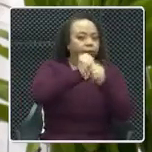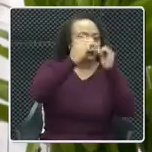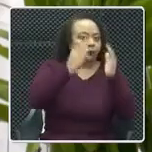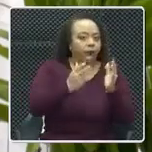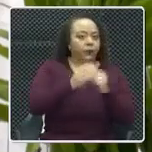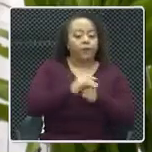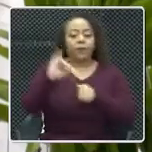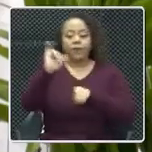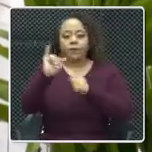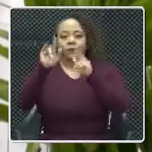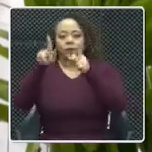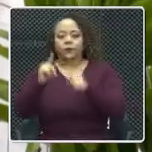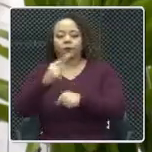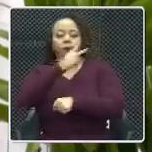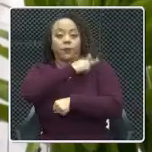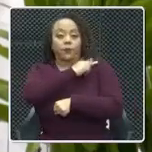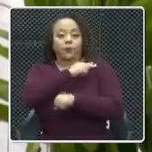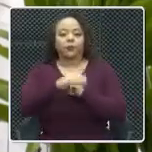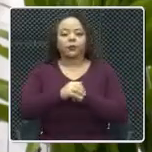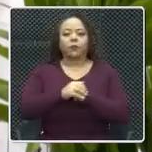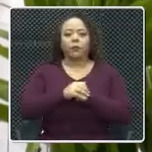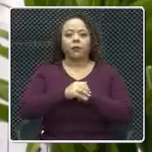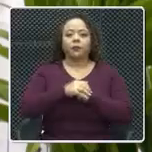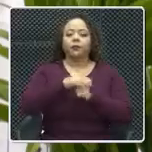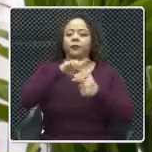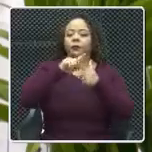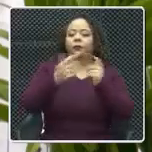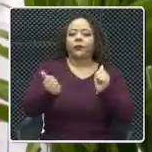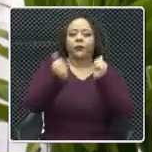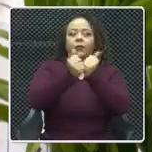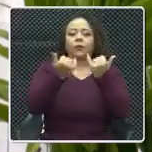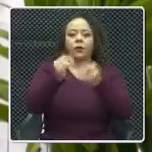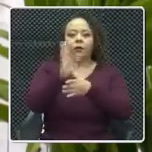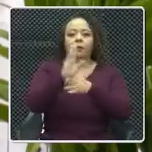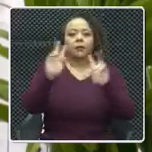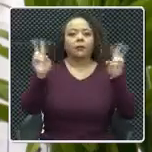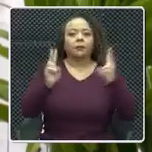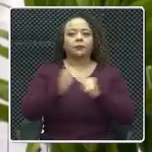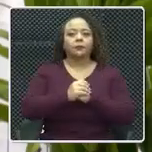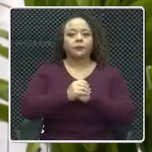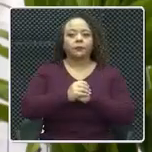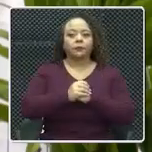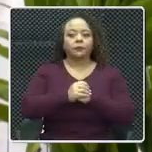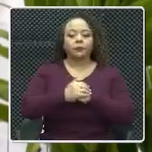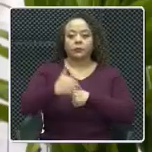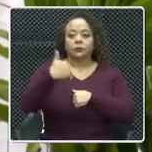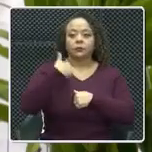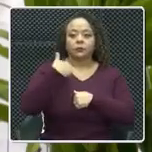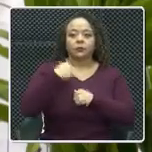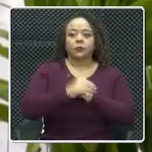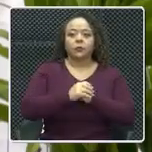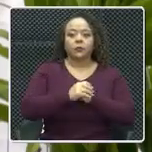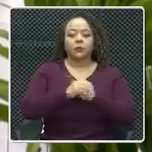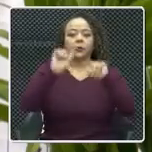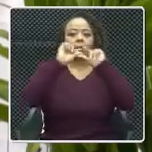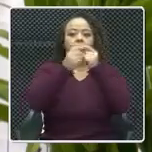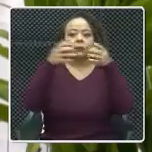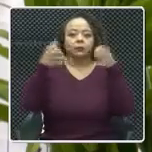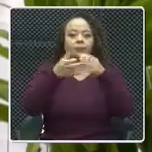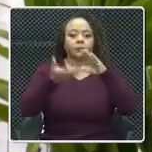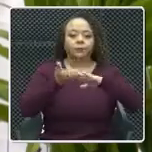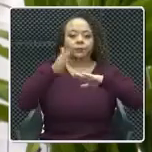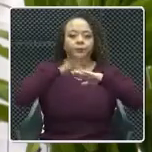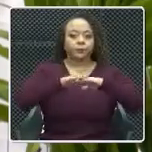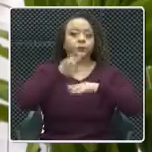trabajadoras como a las personas empleadoras. Así que acompáñenos en esta transmisión en vivo, donde vamos a tener un grupo de